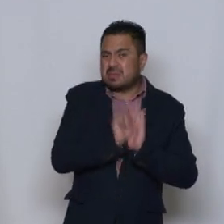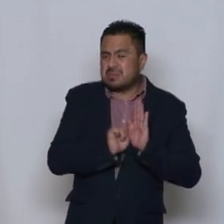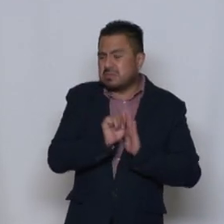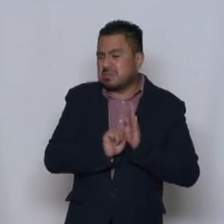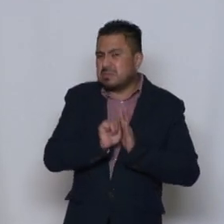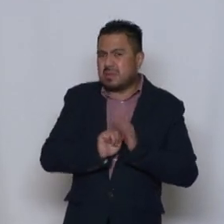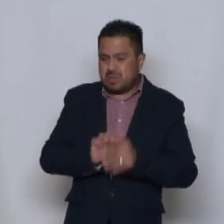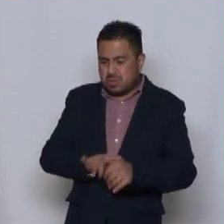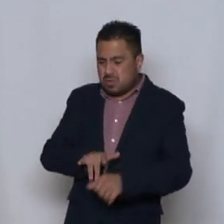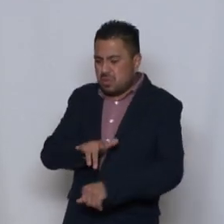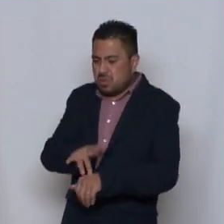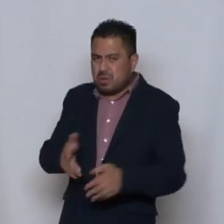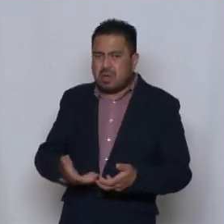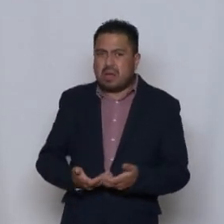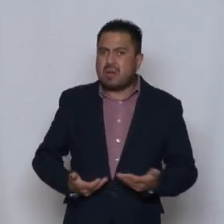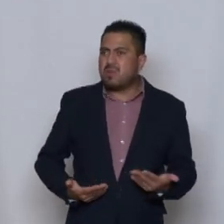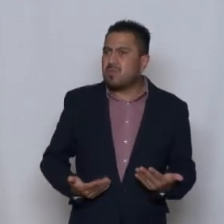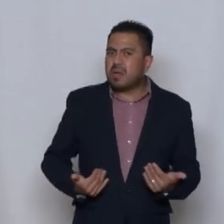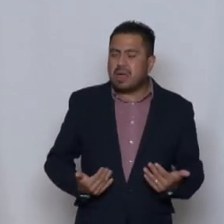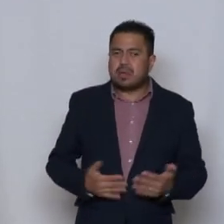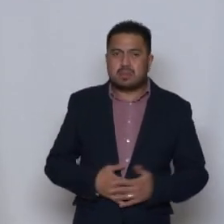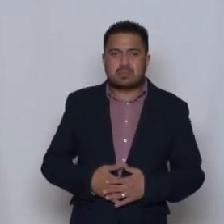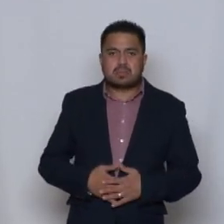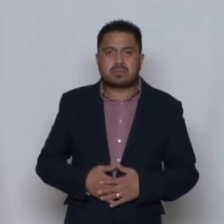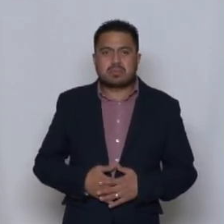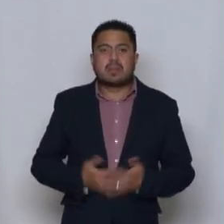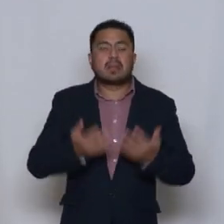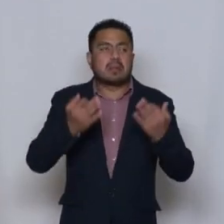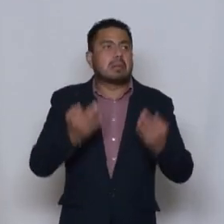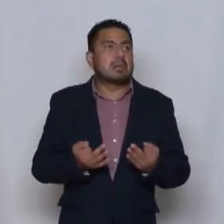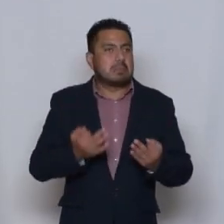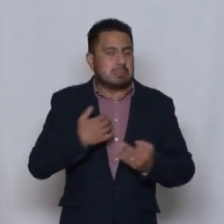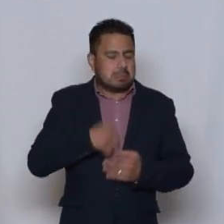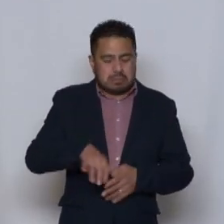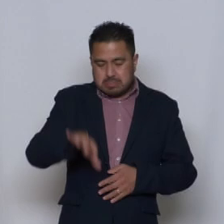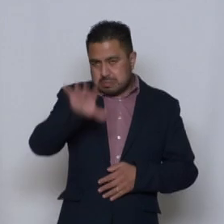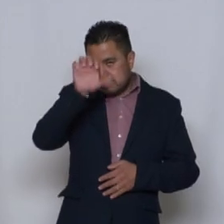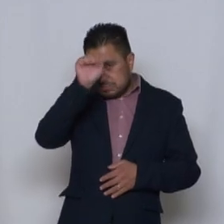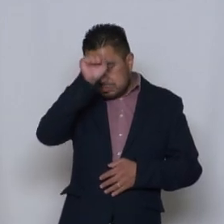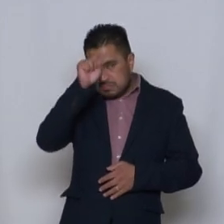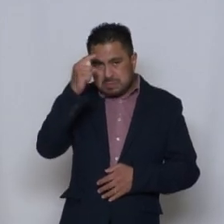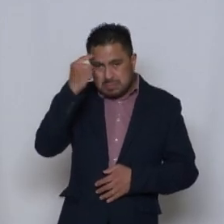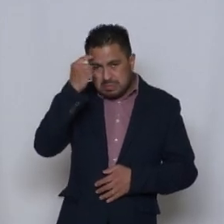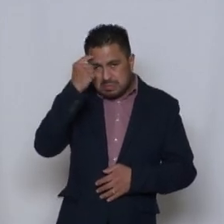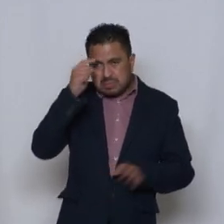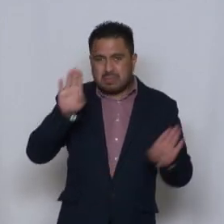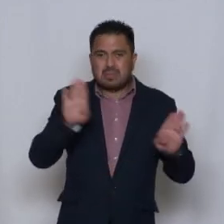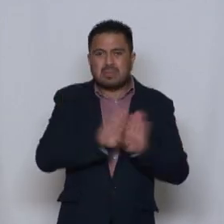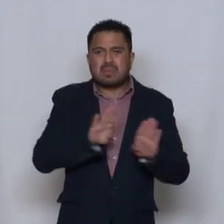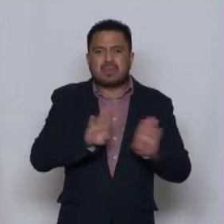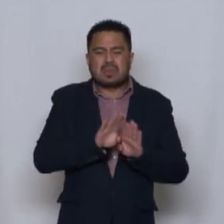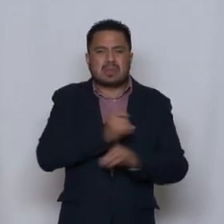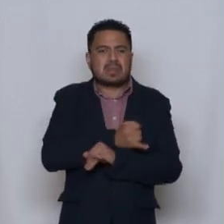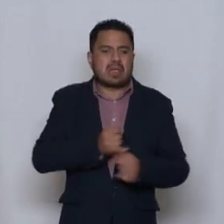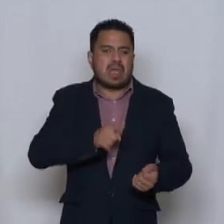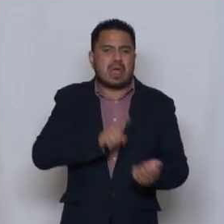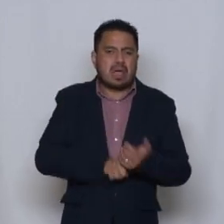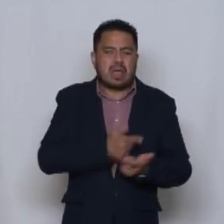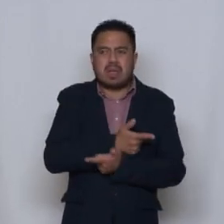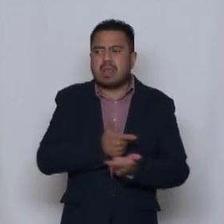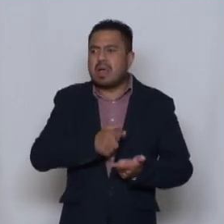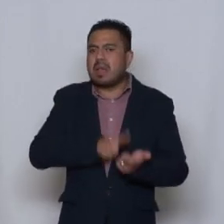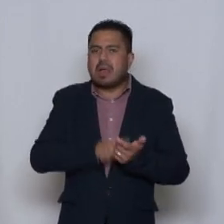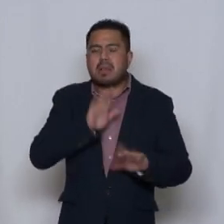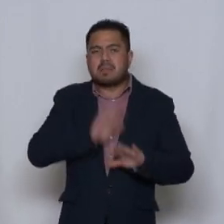sin tocar la tierra? A la mente me viene pues los conceptos de independencia y libertad, ¿no? Qué